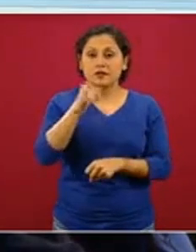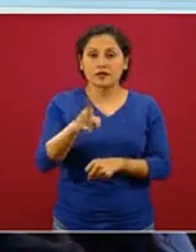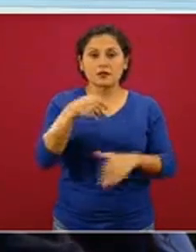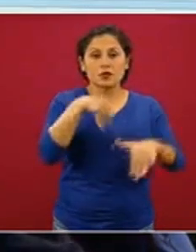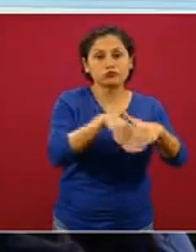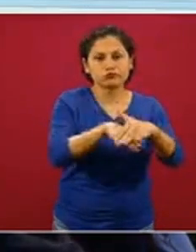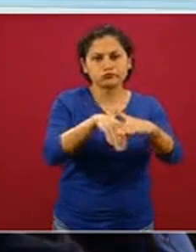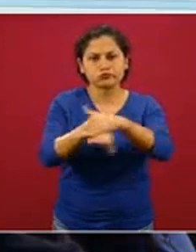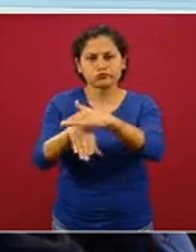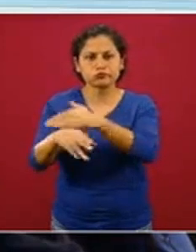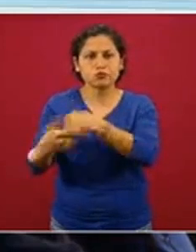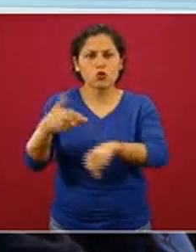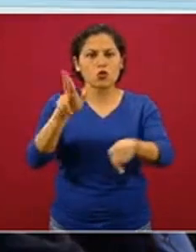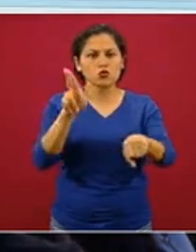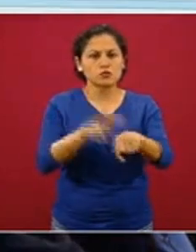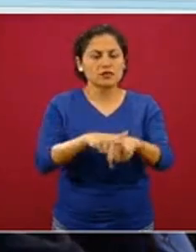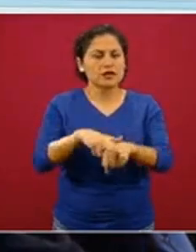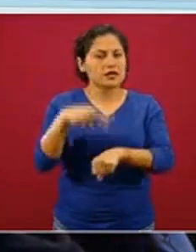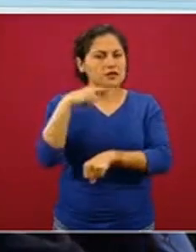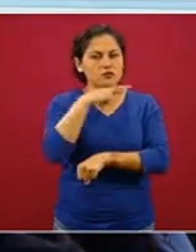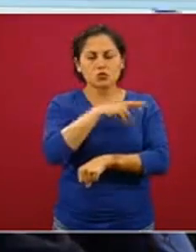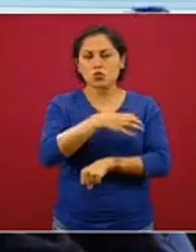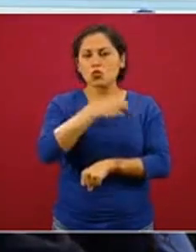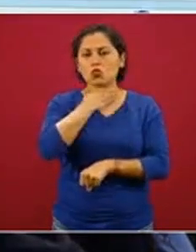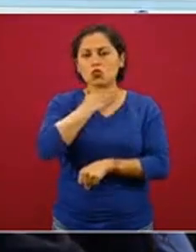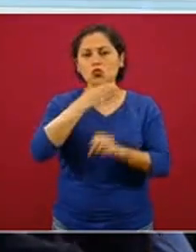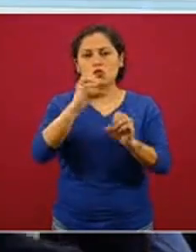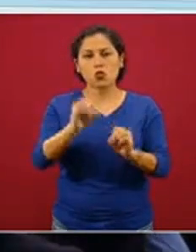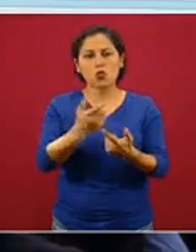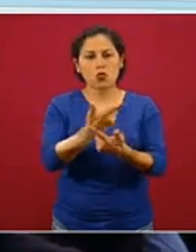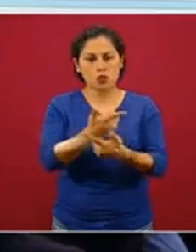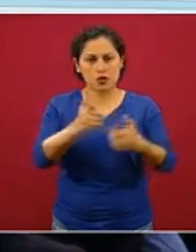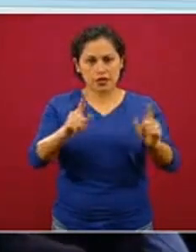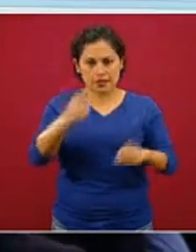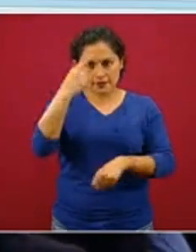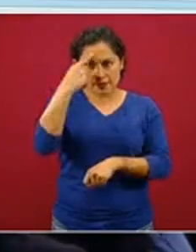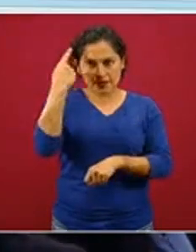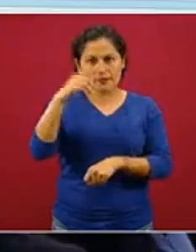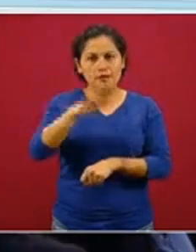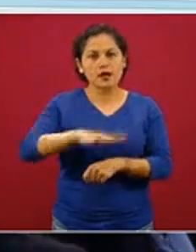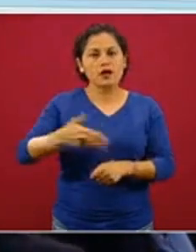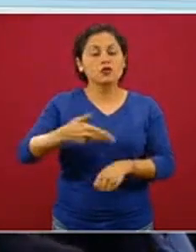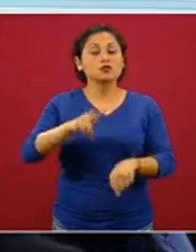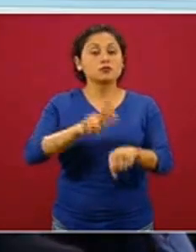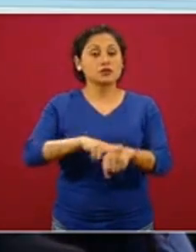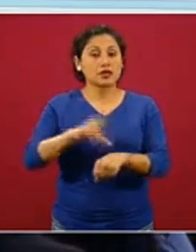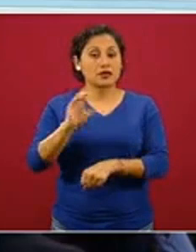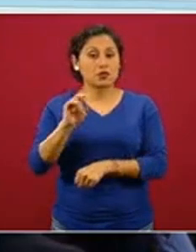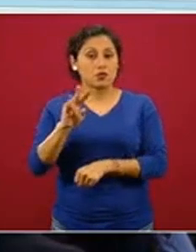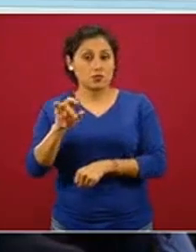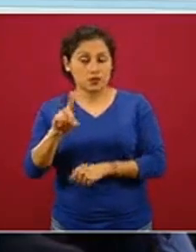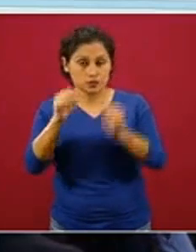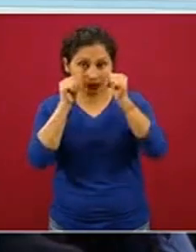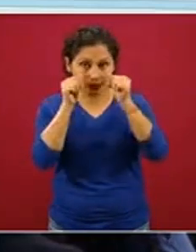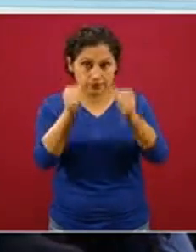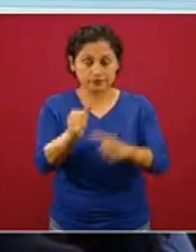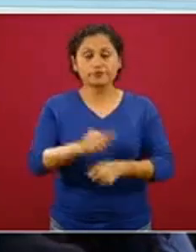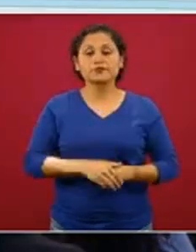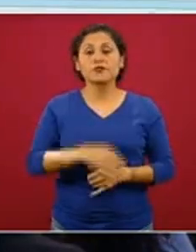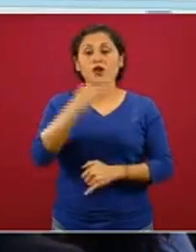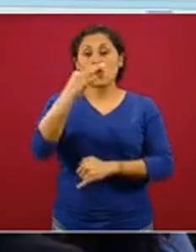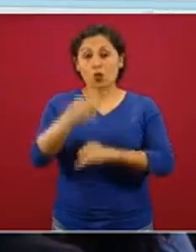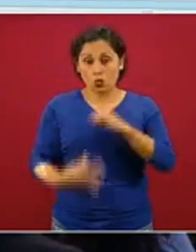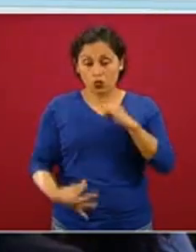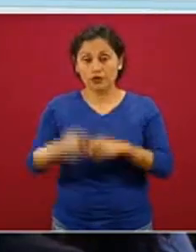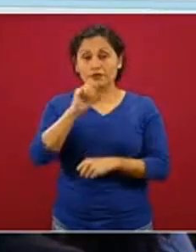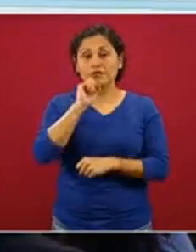hospitales que están designados para la atención del síndrome COVID y, por último, la proporción o